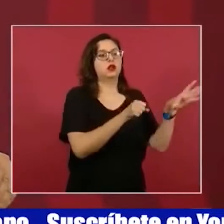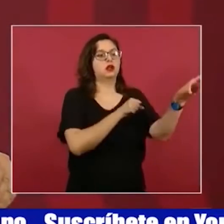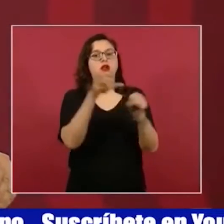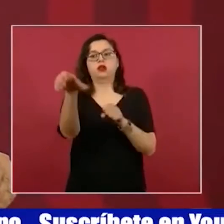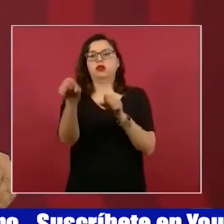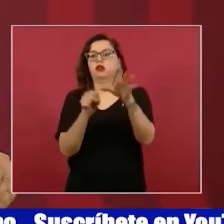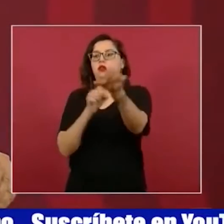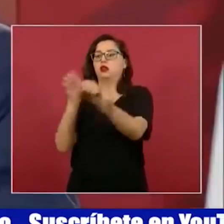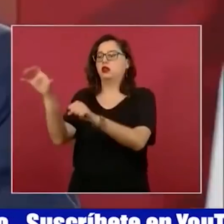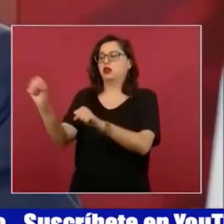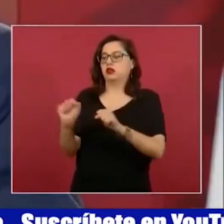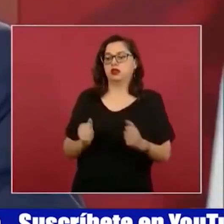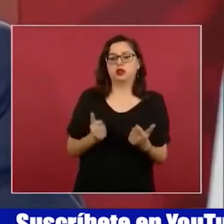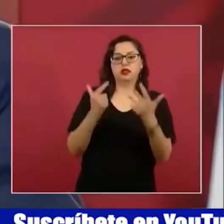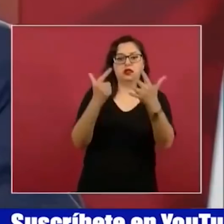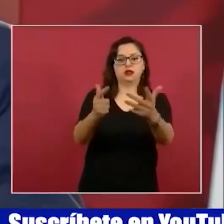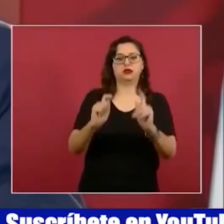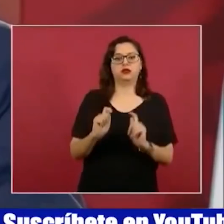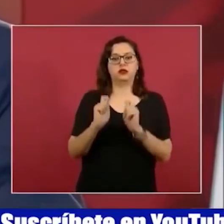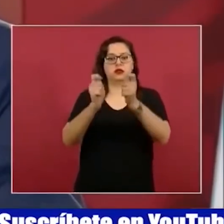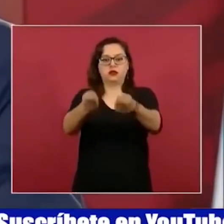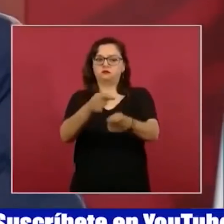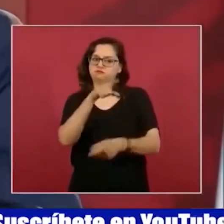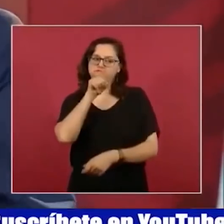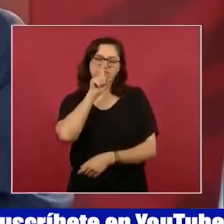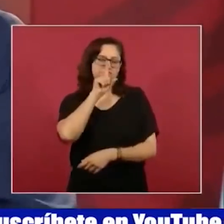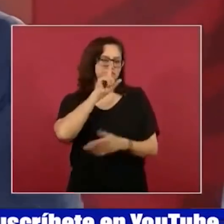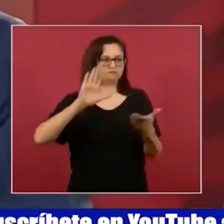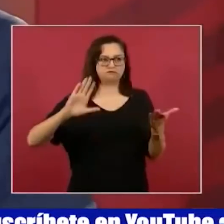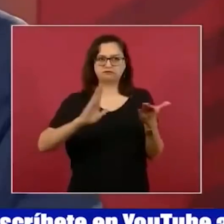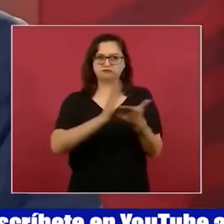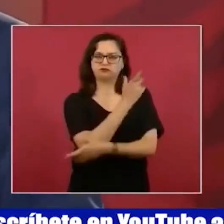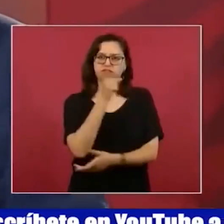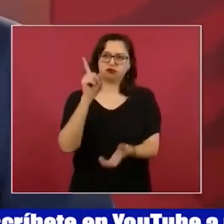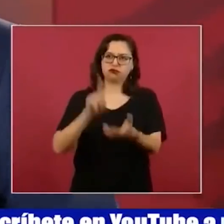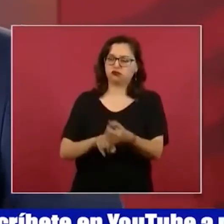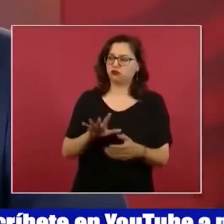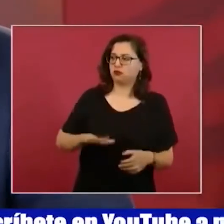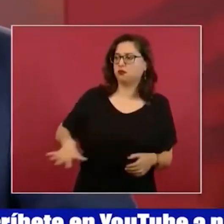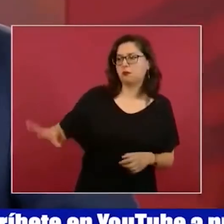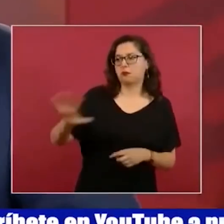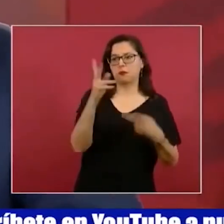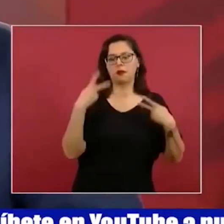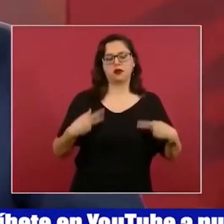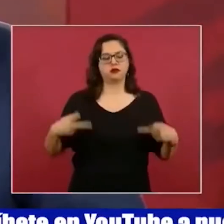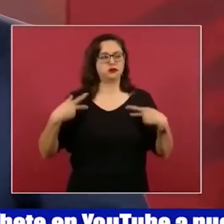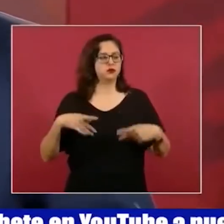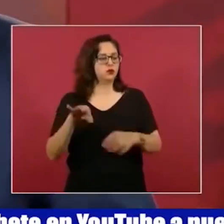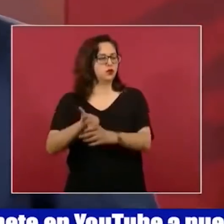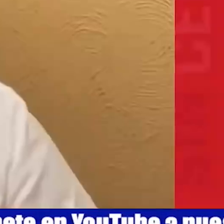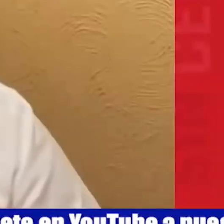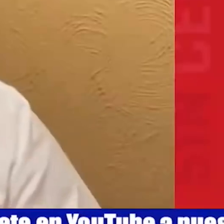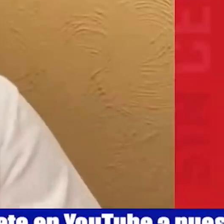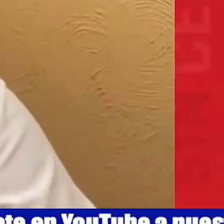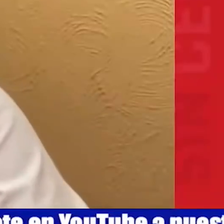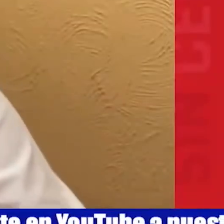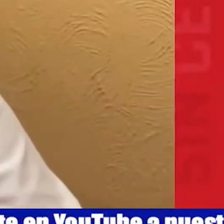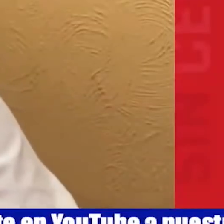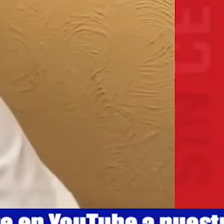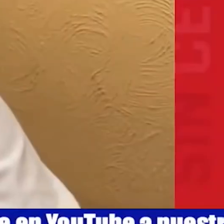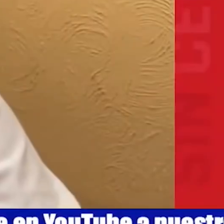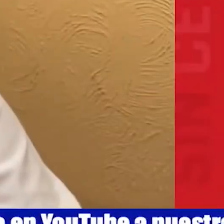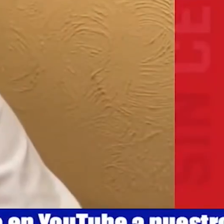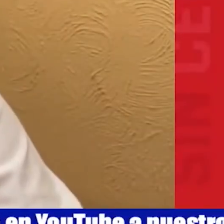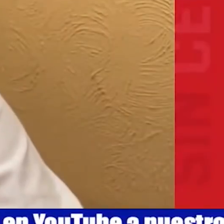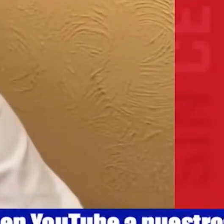en arreglos cupulares, que los elige el pueblo. Pues ahí está la aclaración que hace el presidente